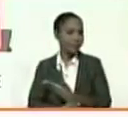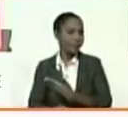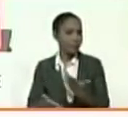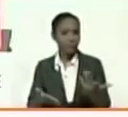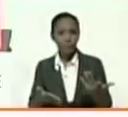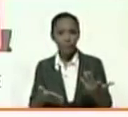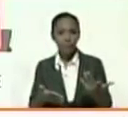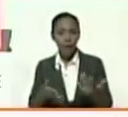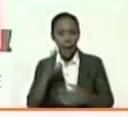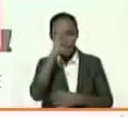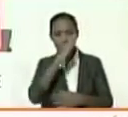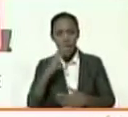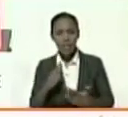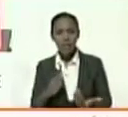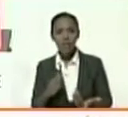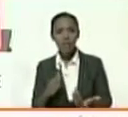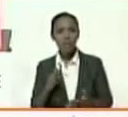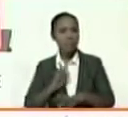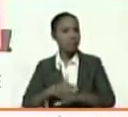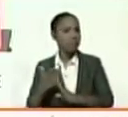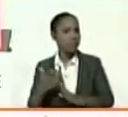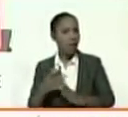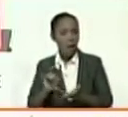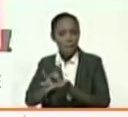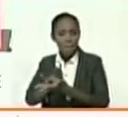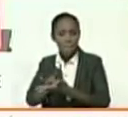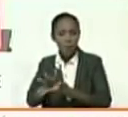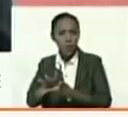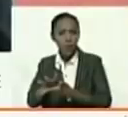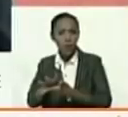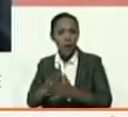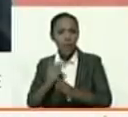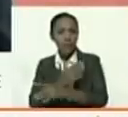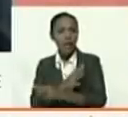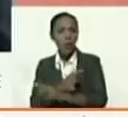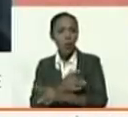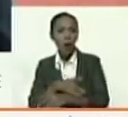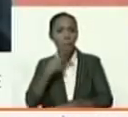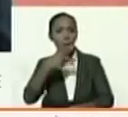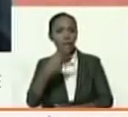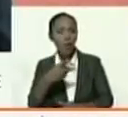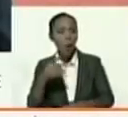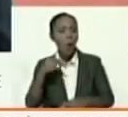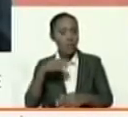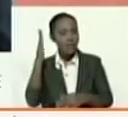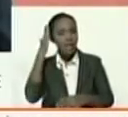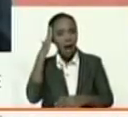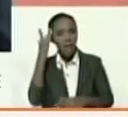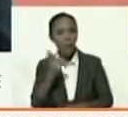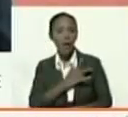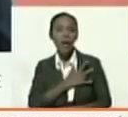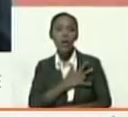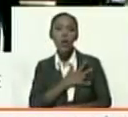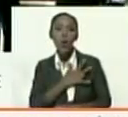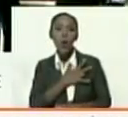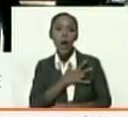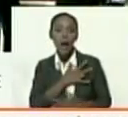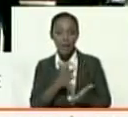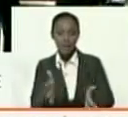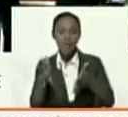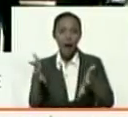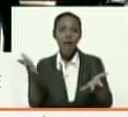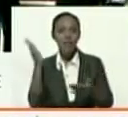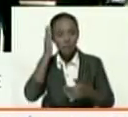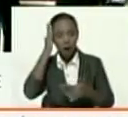en Brasil sacaron a Lula del juego político, ¿eh? Porque les iba a ganar. Porque en Ecuador